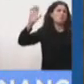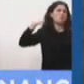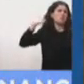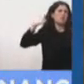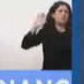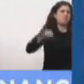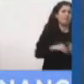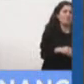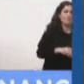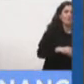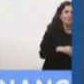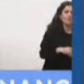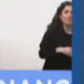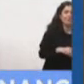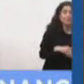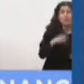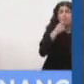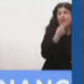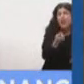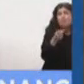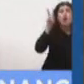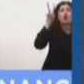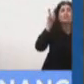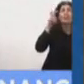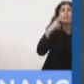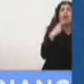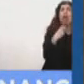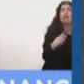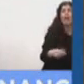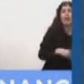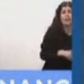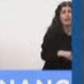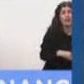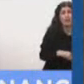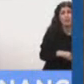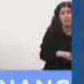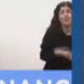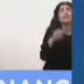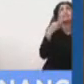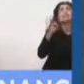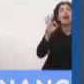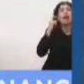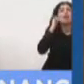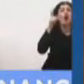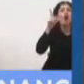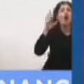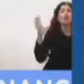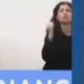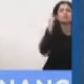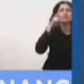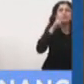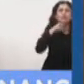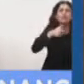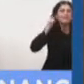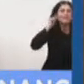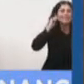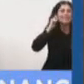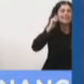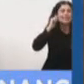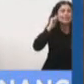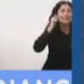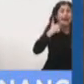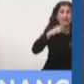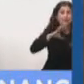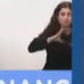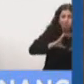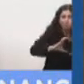jueza Ana María Figueroa, que finalmente, por pedido del senador Naidenov, se votó aparte, no se votó en el paquete completo.